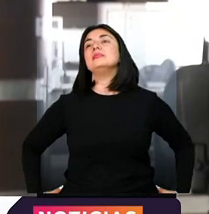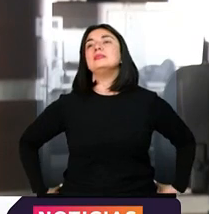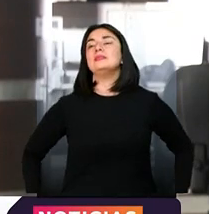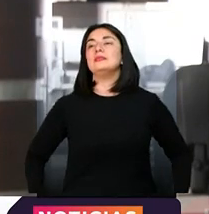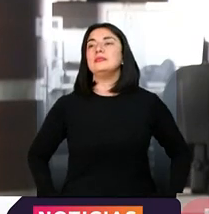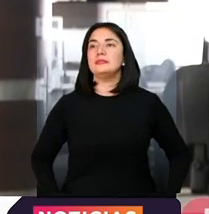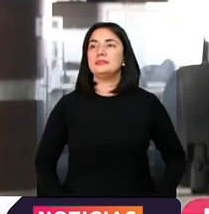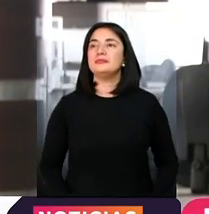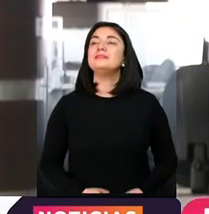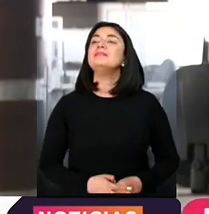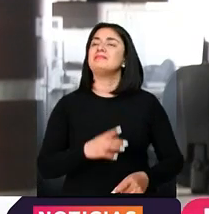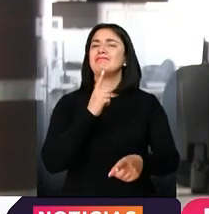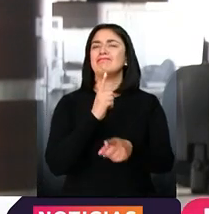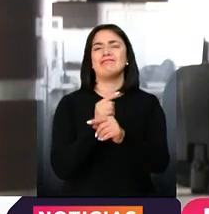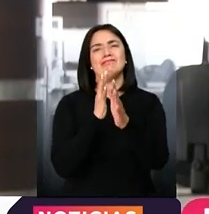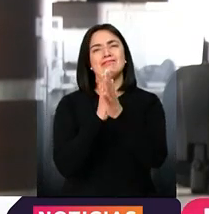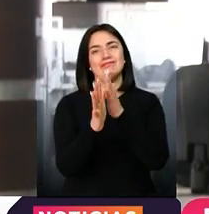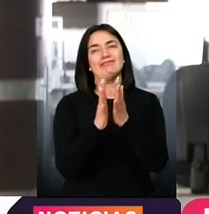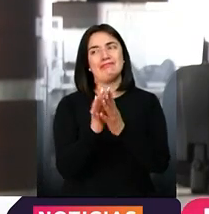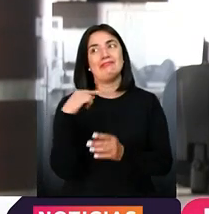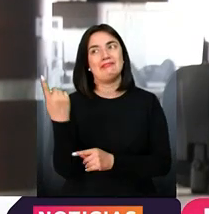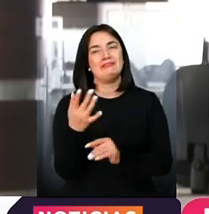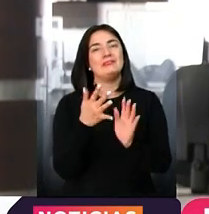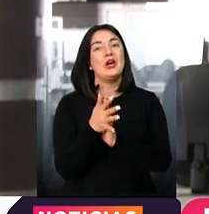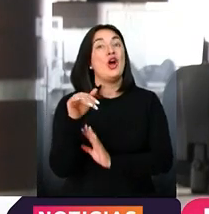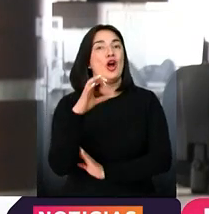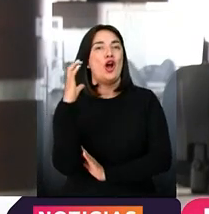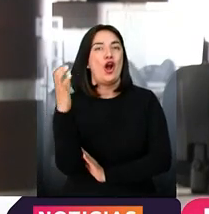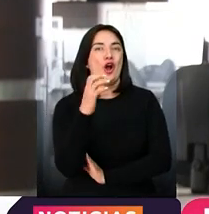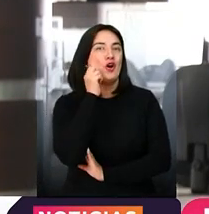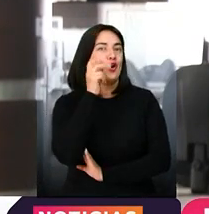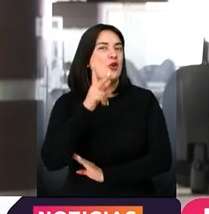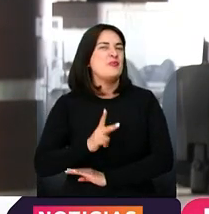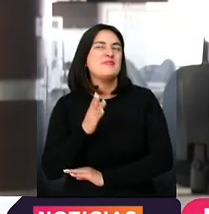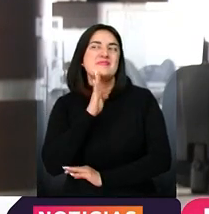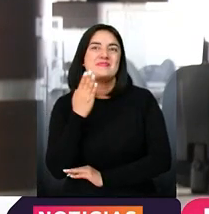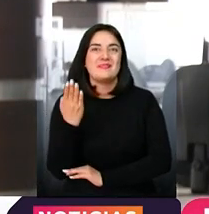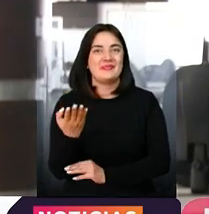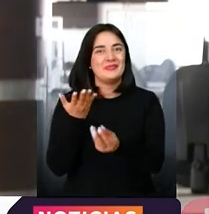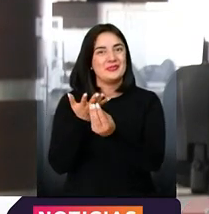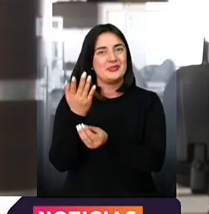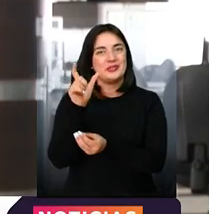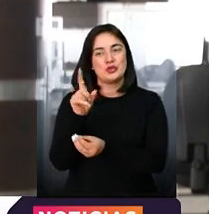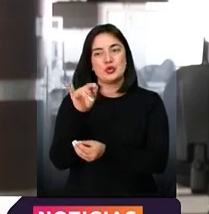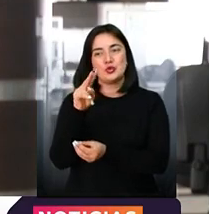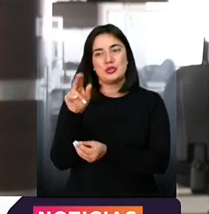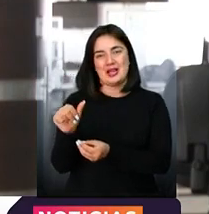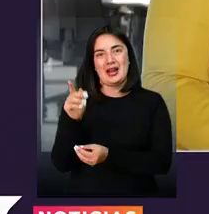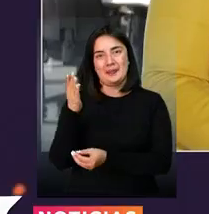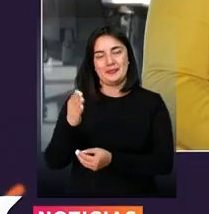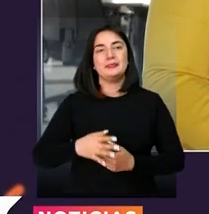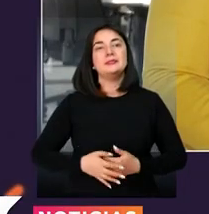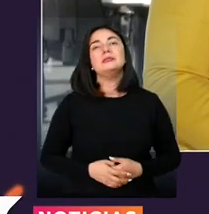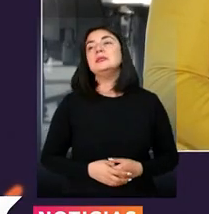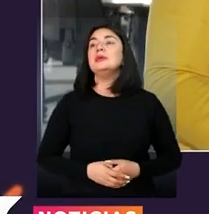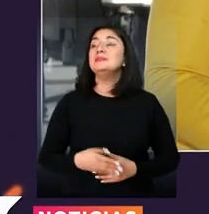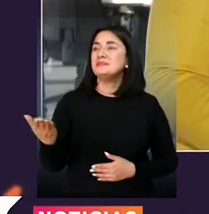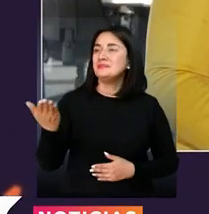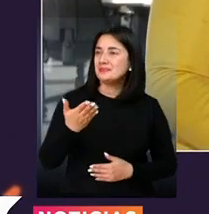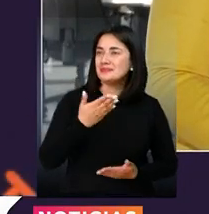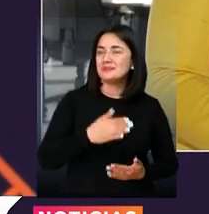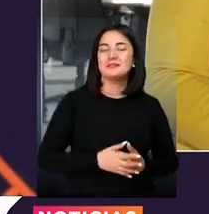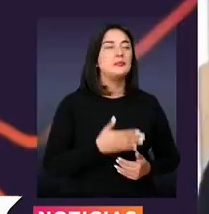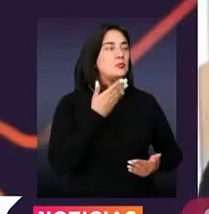así es un balance que nos entregan de colombia' humana por parte de la concejal susana muhammad concejal bienvenida buenas